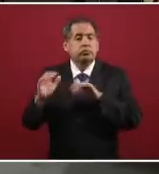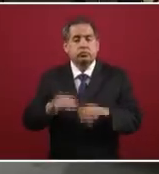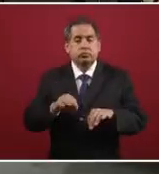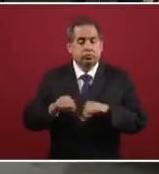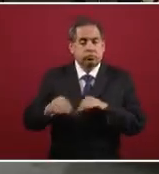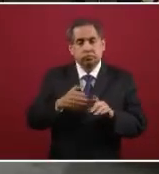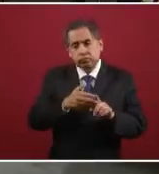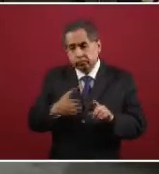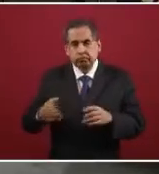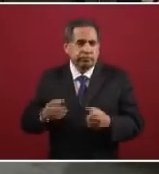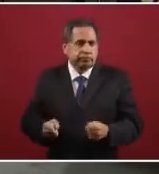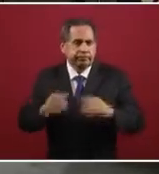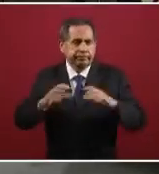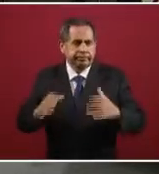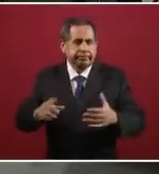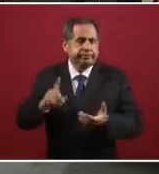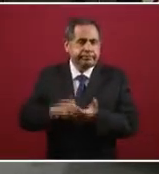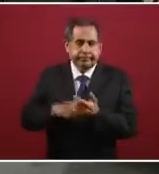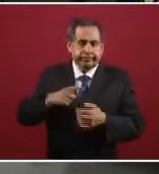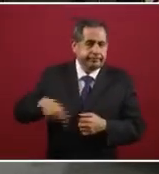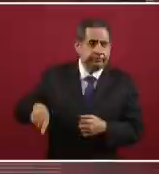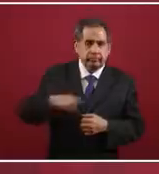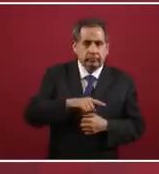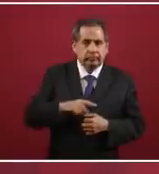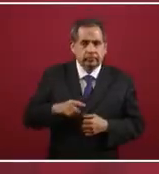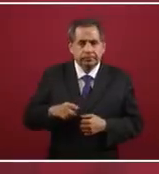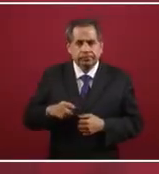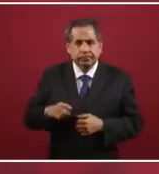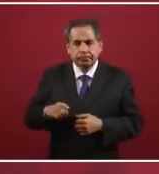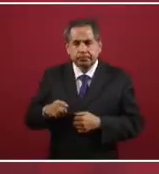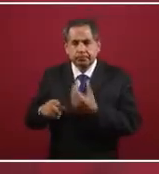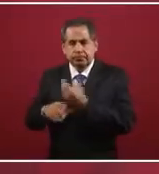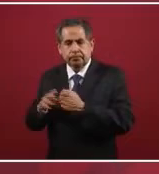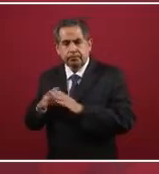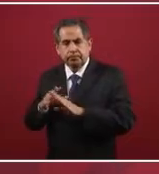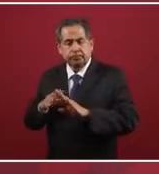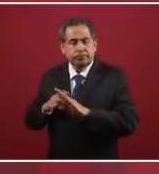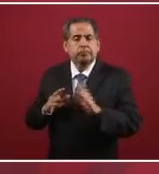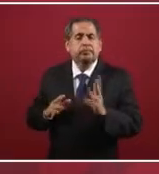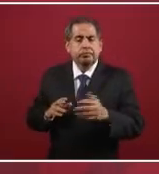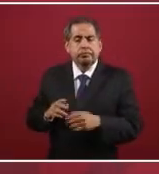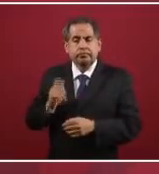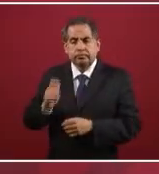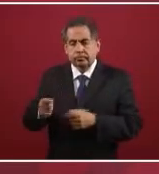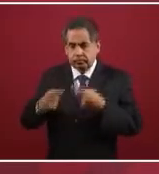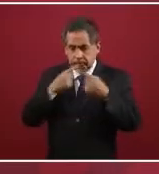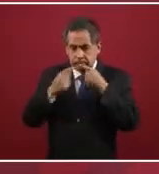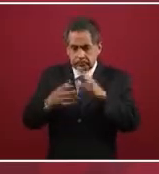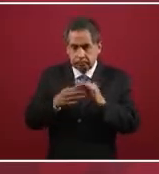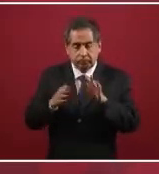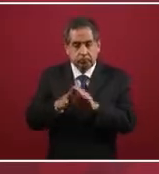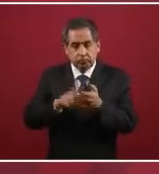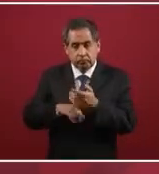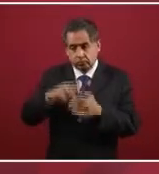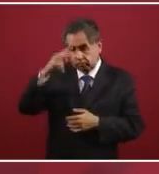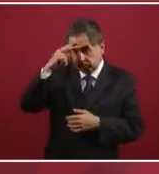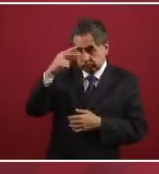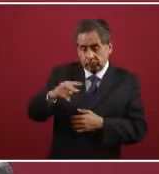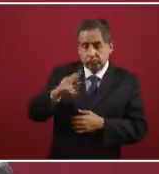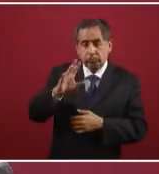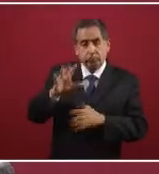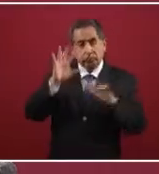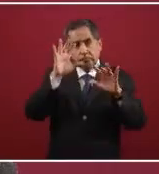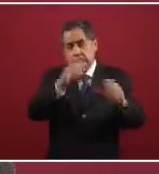su impacto en los flujos migratorios, es decir, lo que estoy tratando de decir es esto: de México han sido